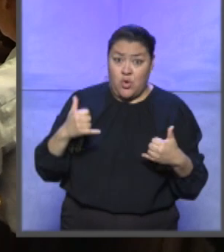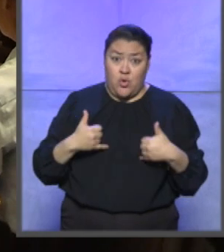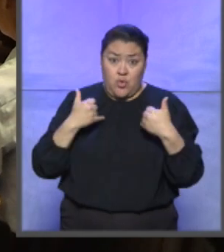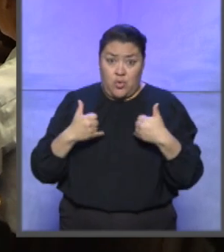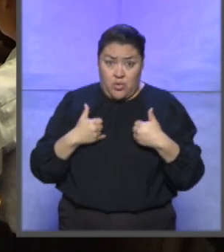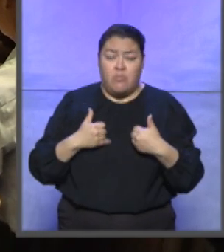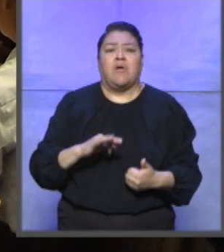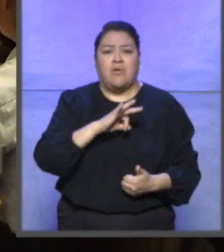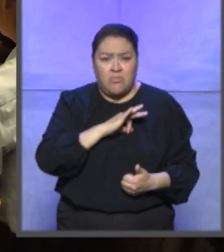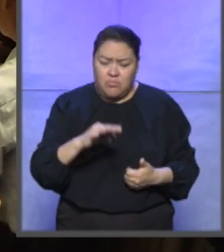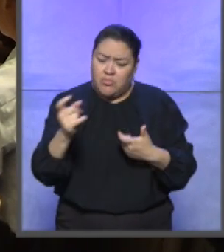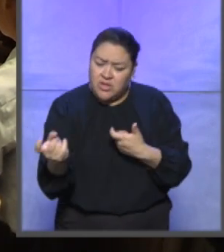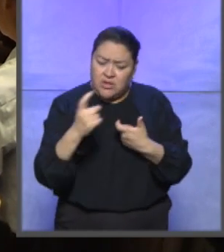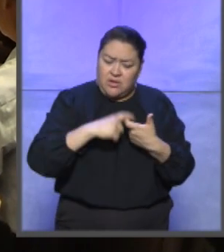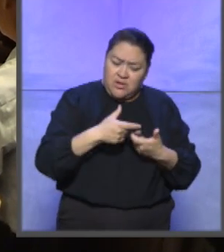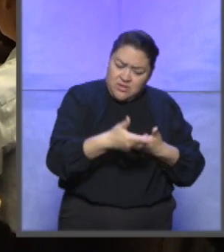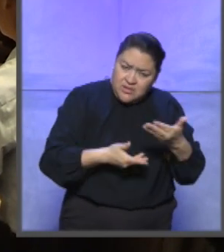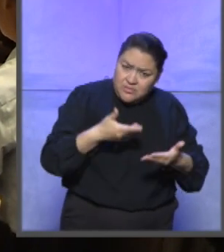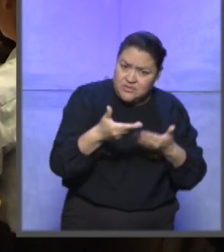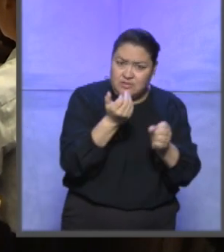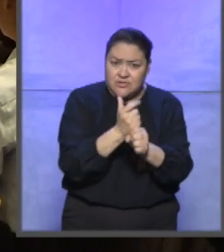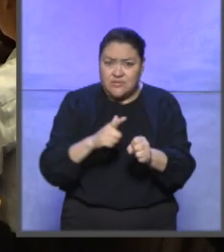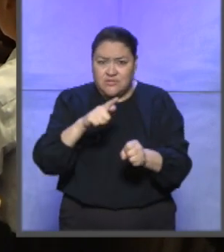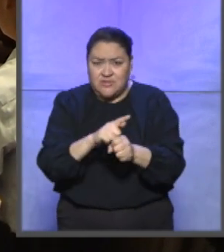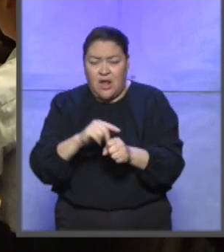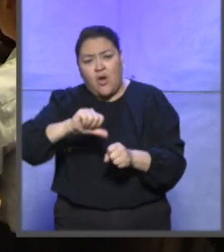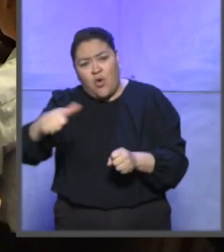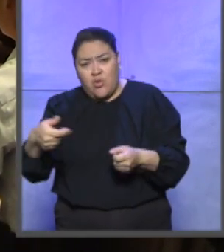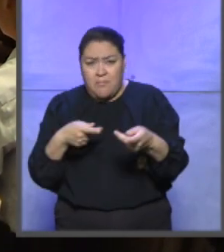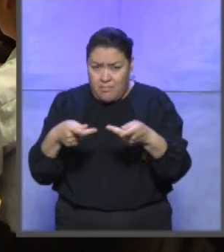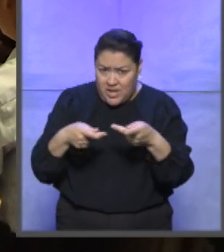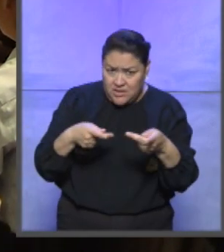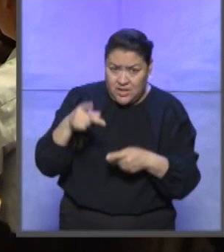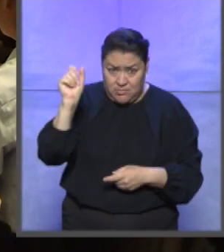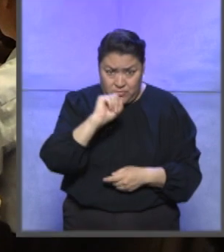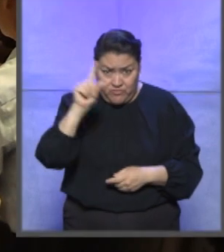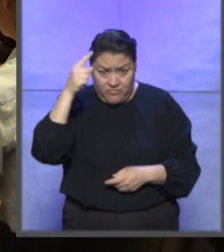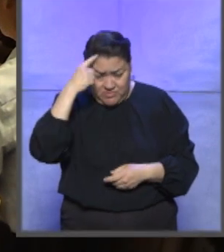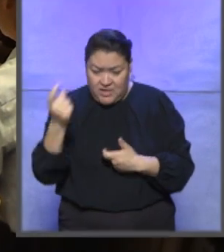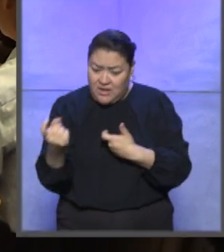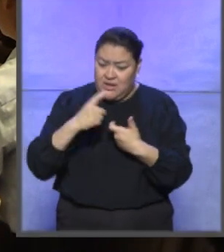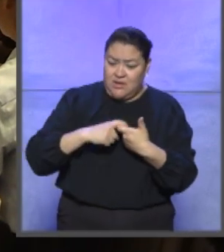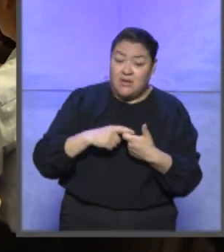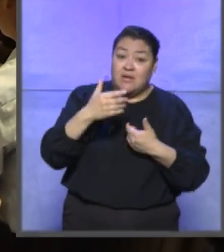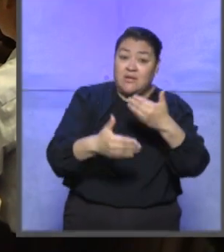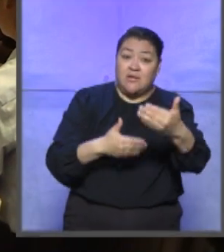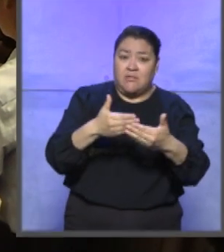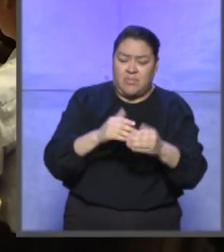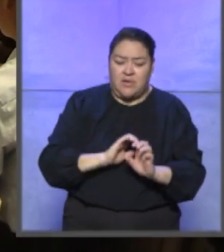universitarios lleguen a prestar su servicio social y prácticas profesionales, con la oportunidad